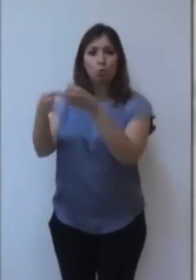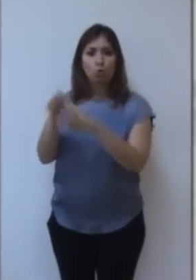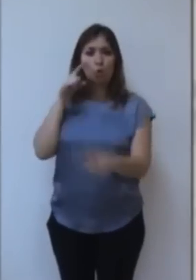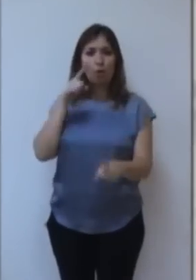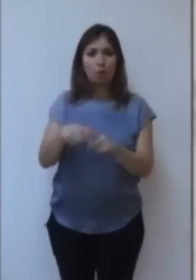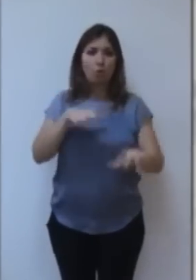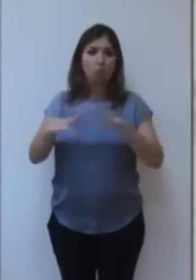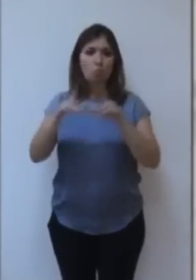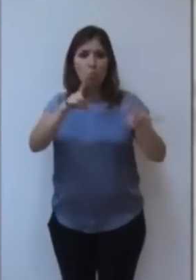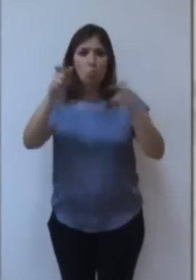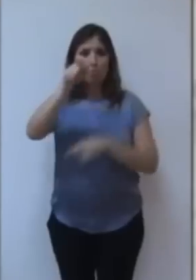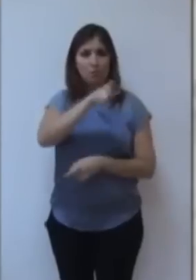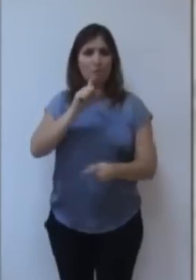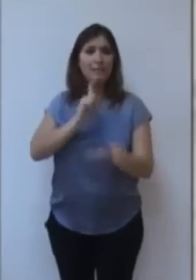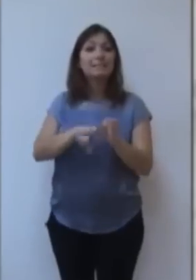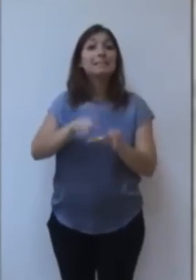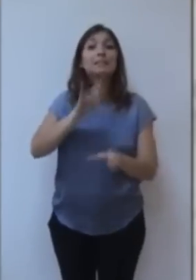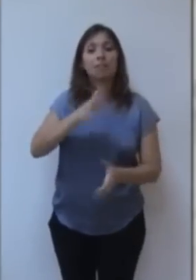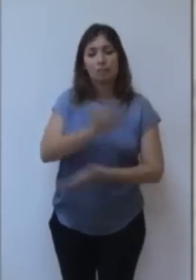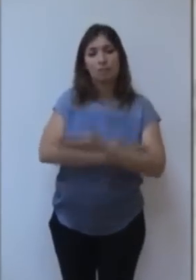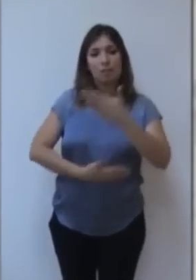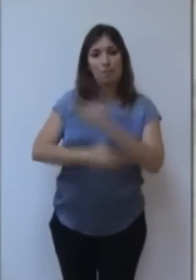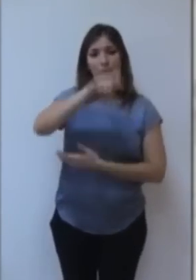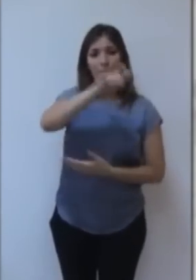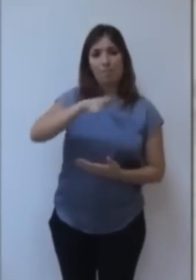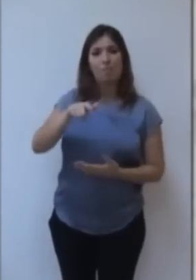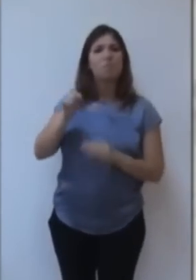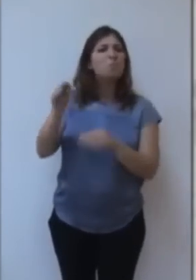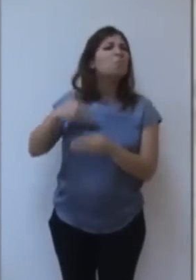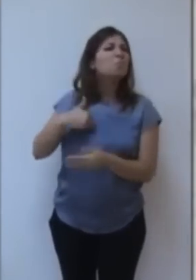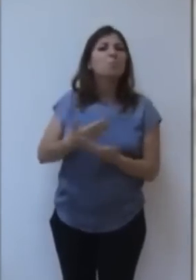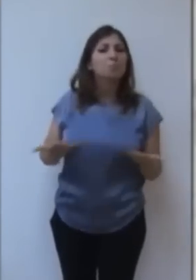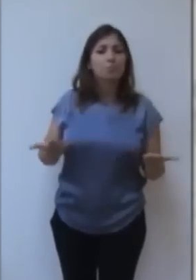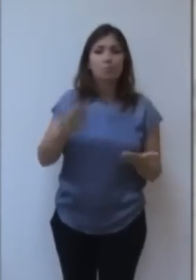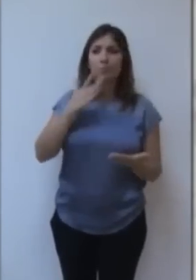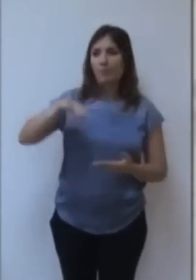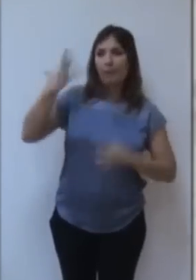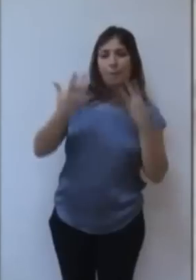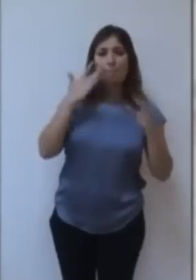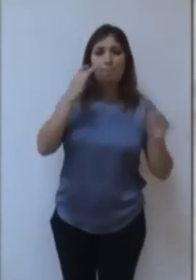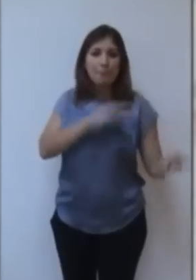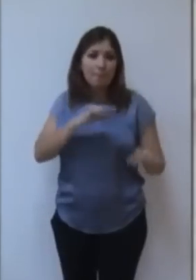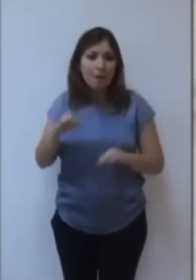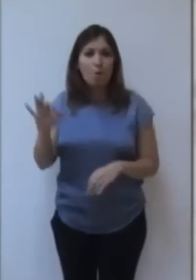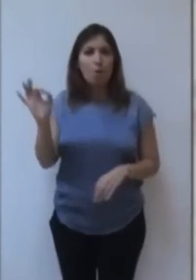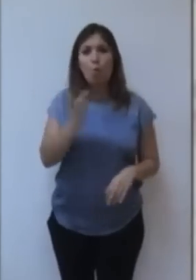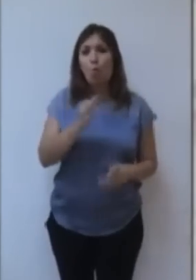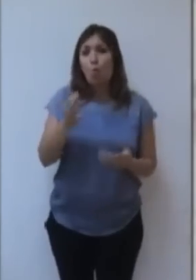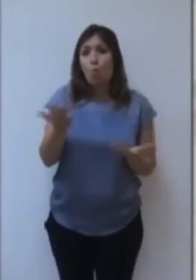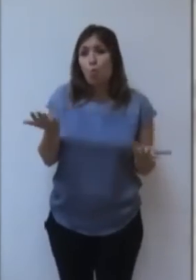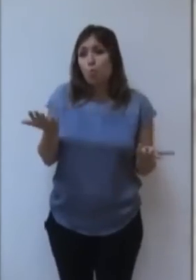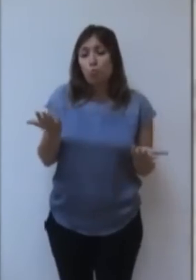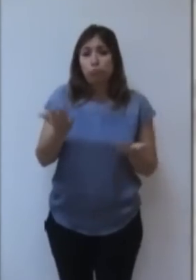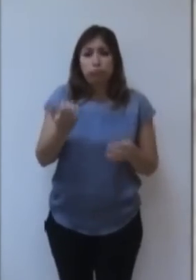la participación de las personas con discapacidad. Entonces ellos lo que hacen es que pues, las actividades que preparan o todo el tipo